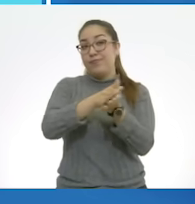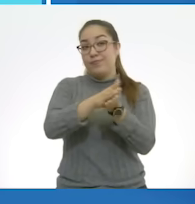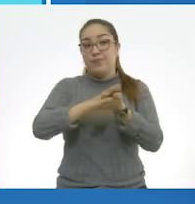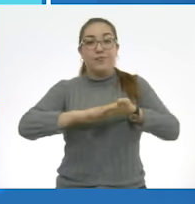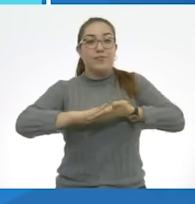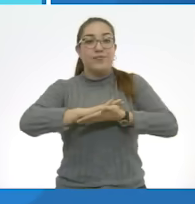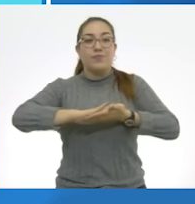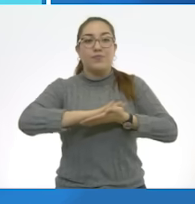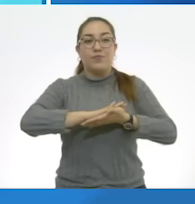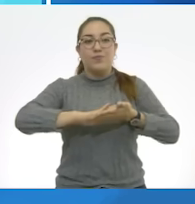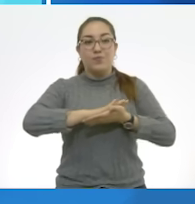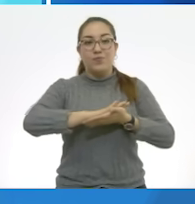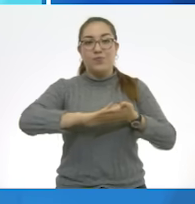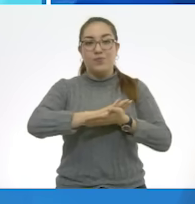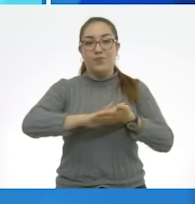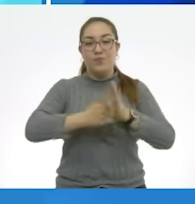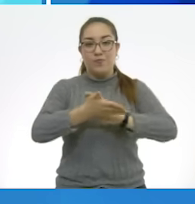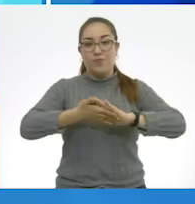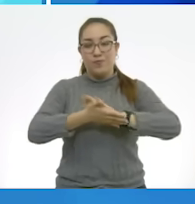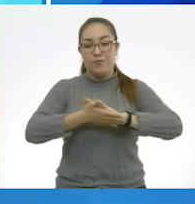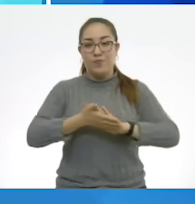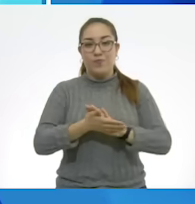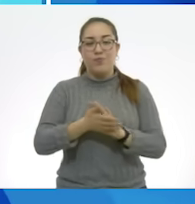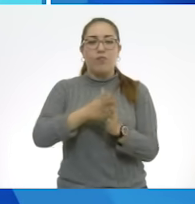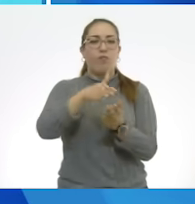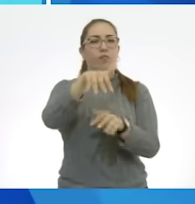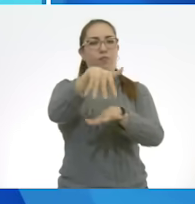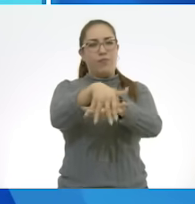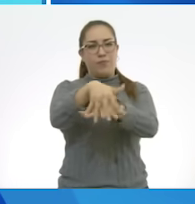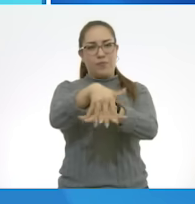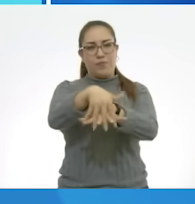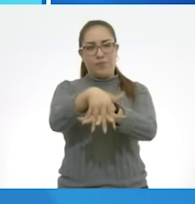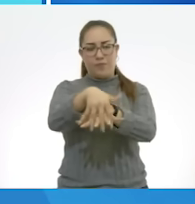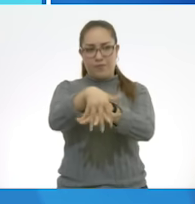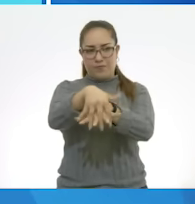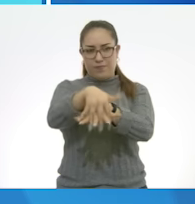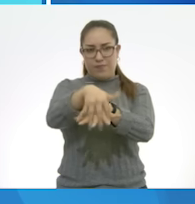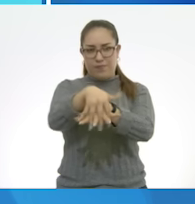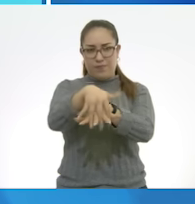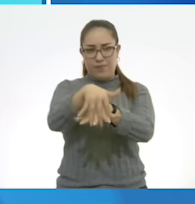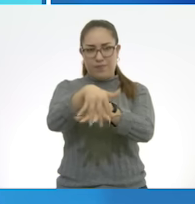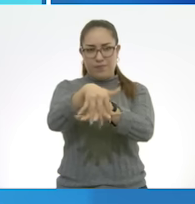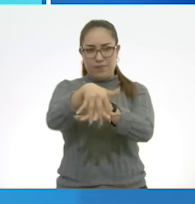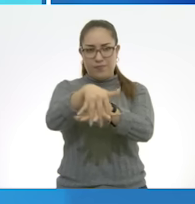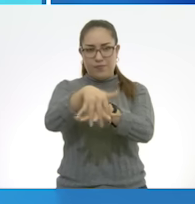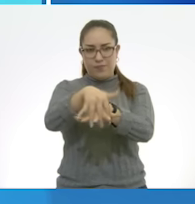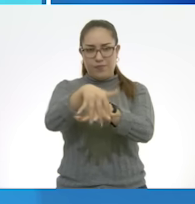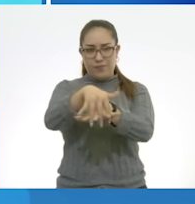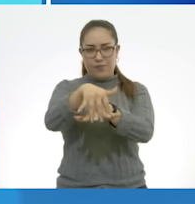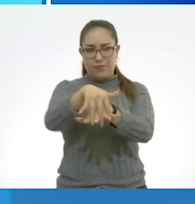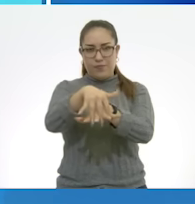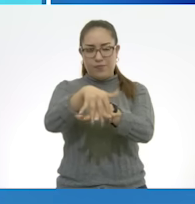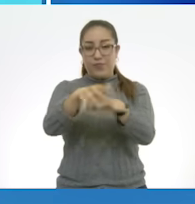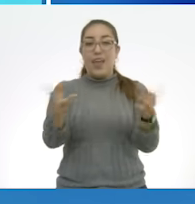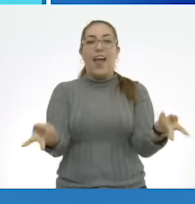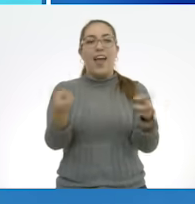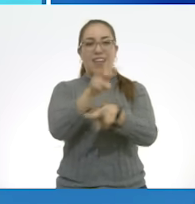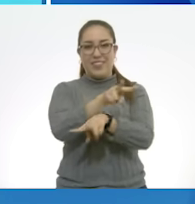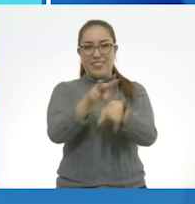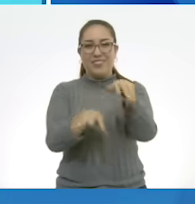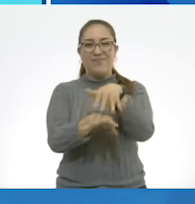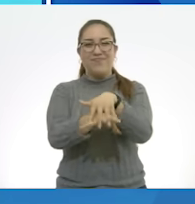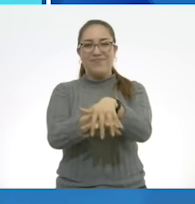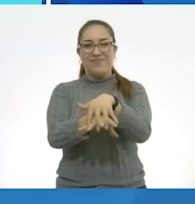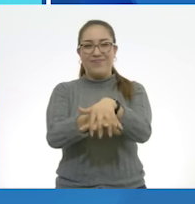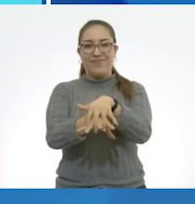con la otra. Ahora, frota la palma de una de tus manos contra el dorso de la otra, entrelazando los dedos. Repite lo mismo con